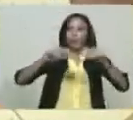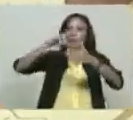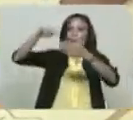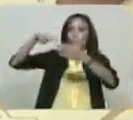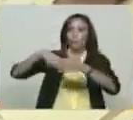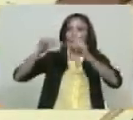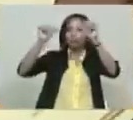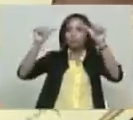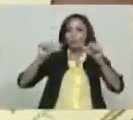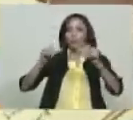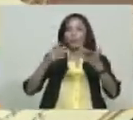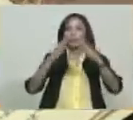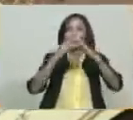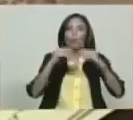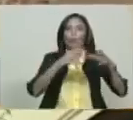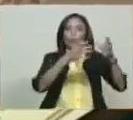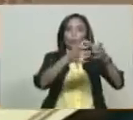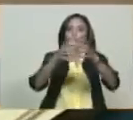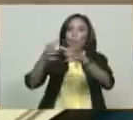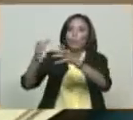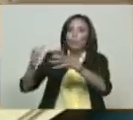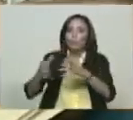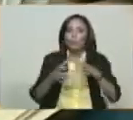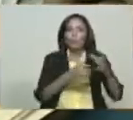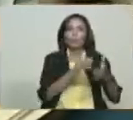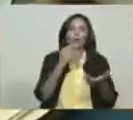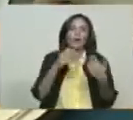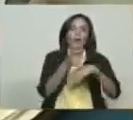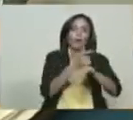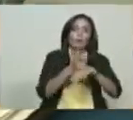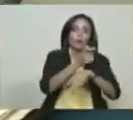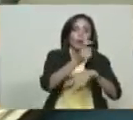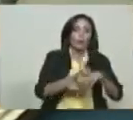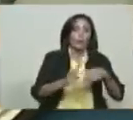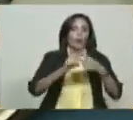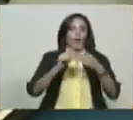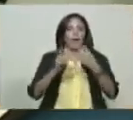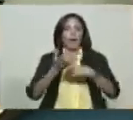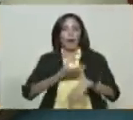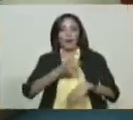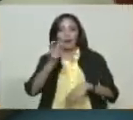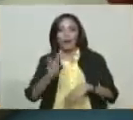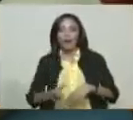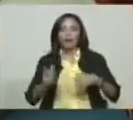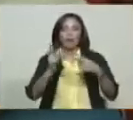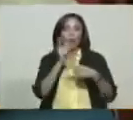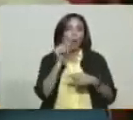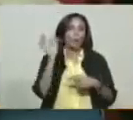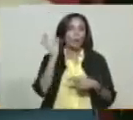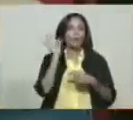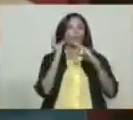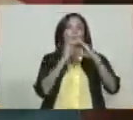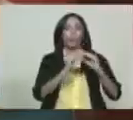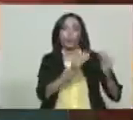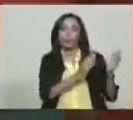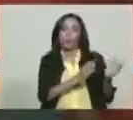sean constituyentes, sean gobernadores, sean alcaldes o alcaldesas, gobernadora,